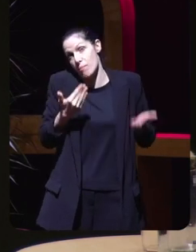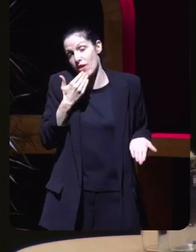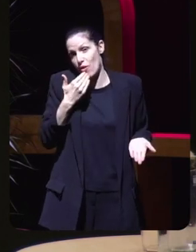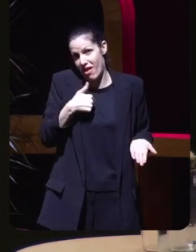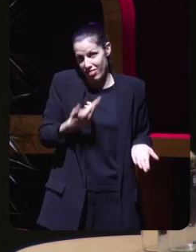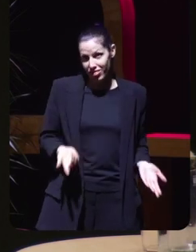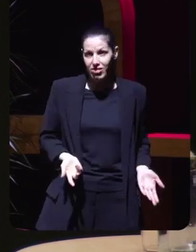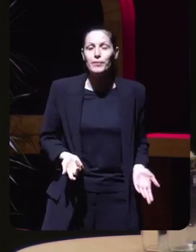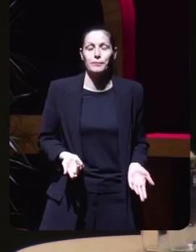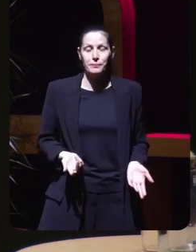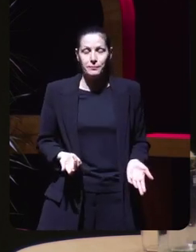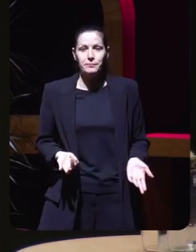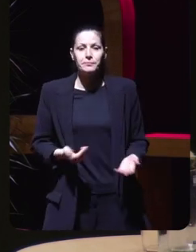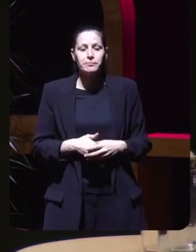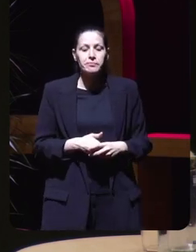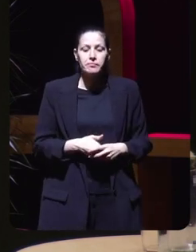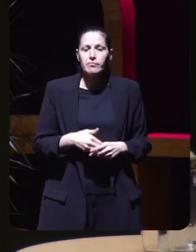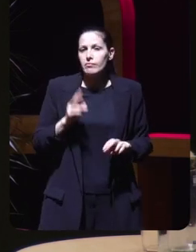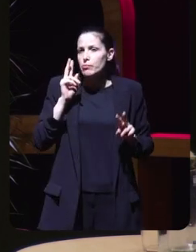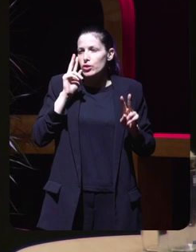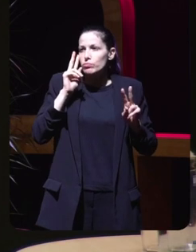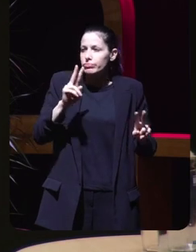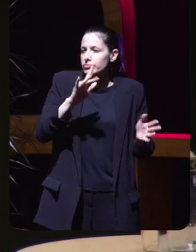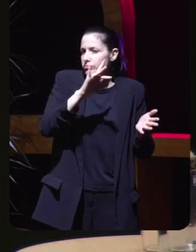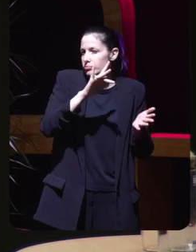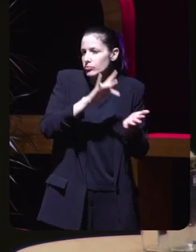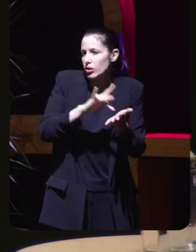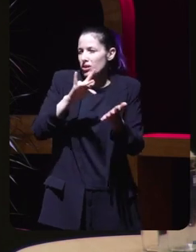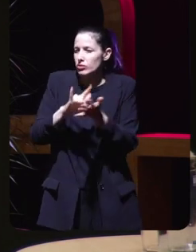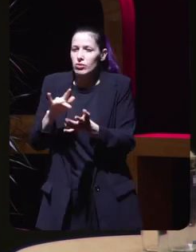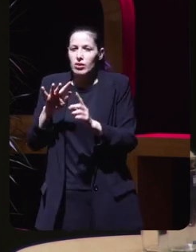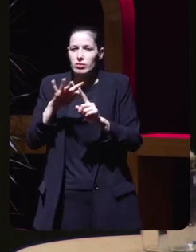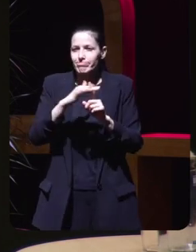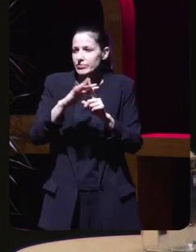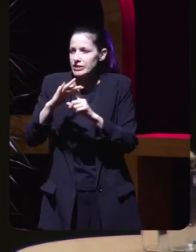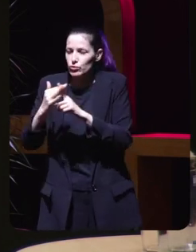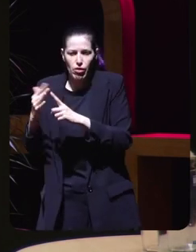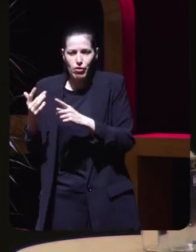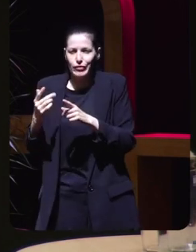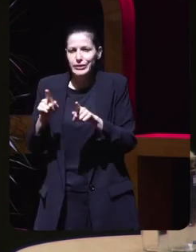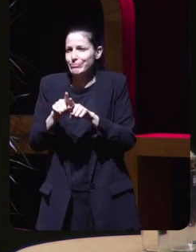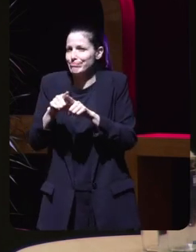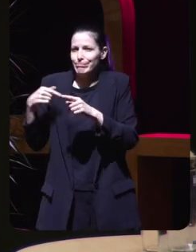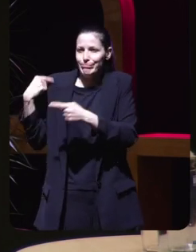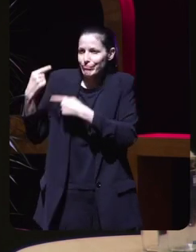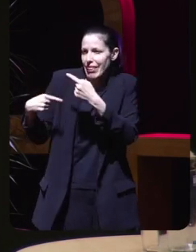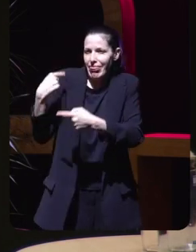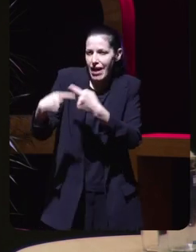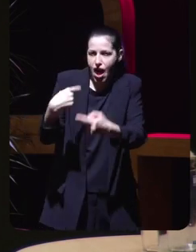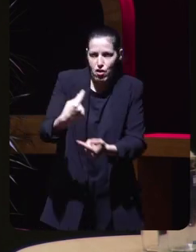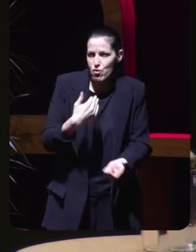pues tenía visto pues casos de maíz planing Casi casi diarios no O sea por ejemplo